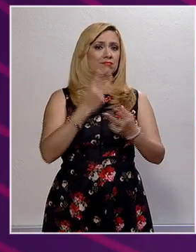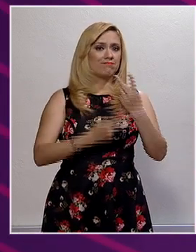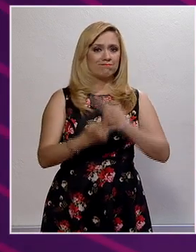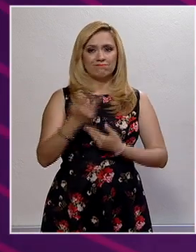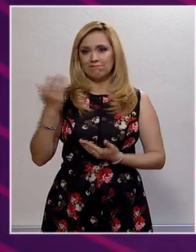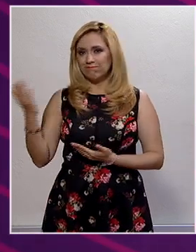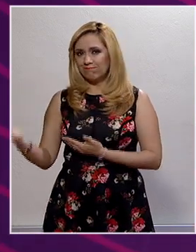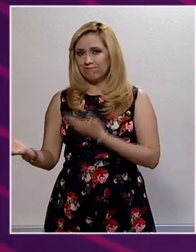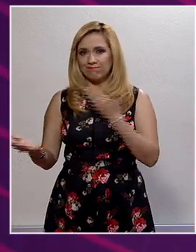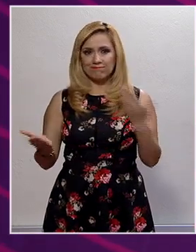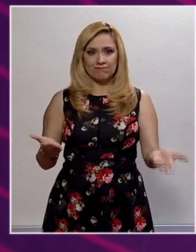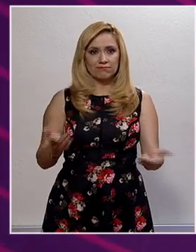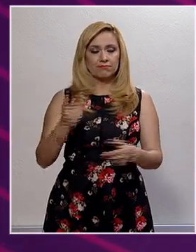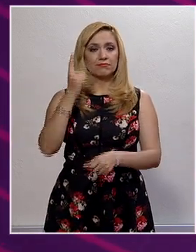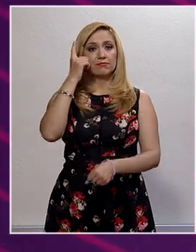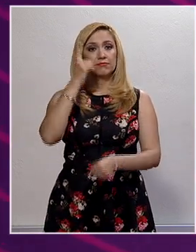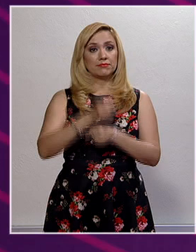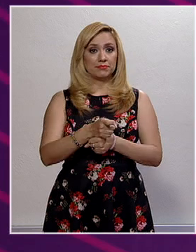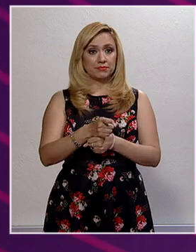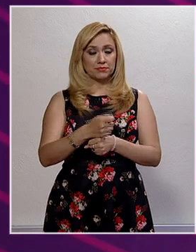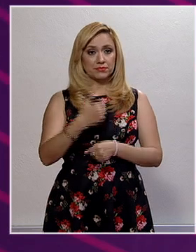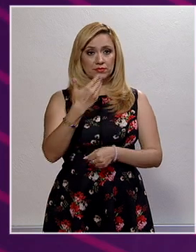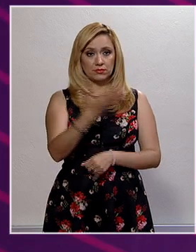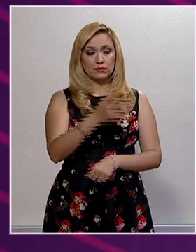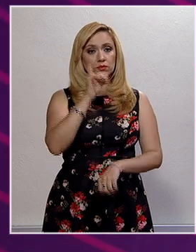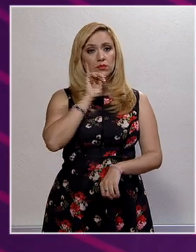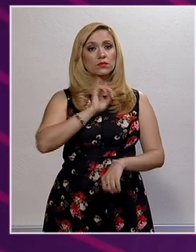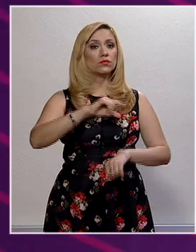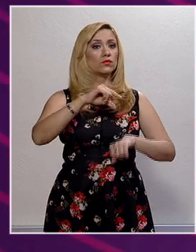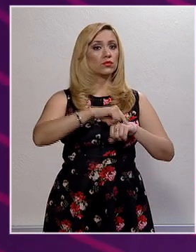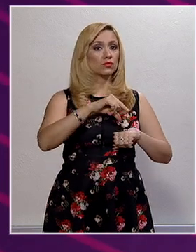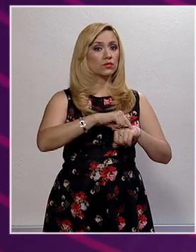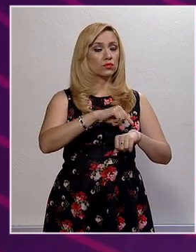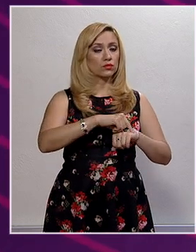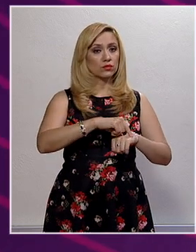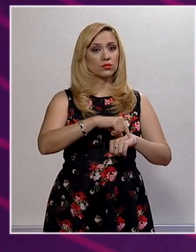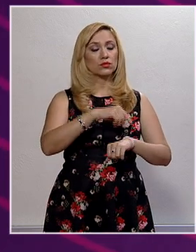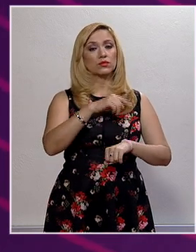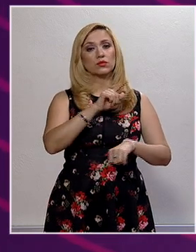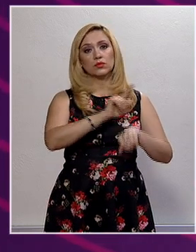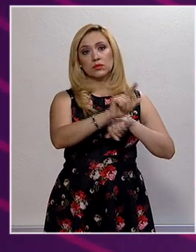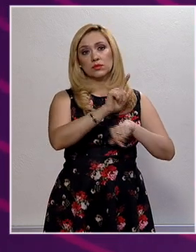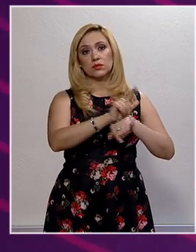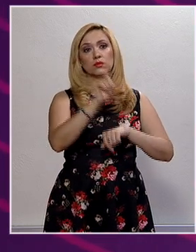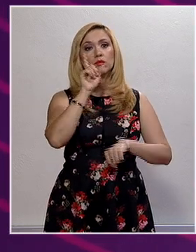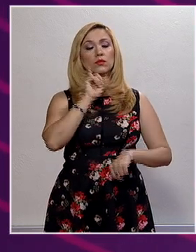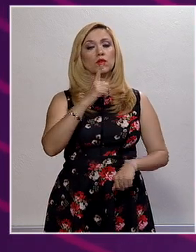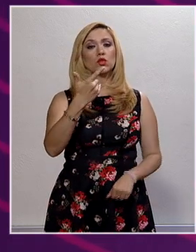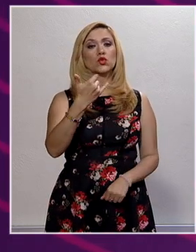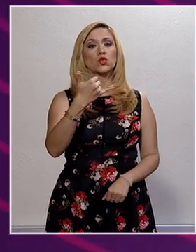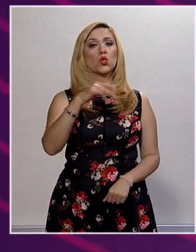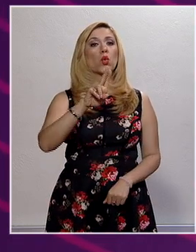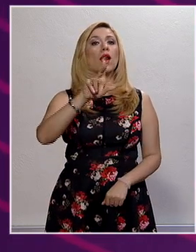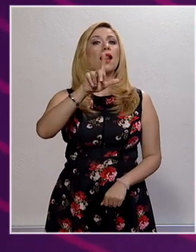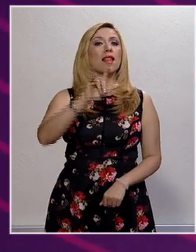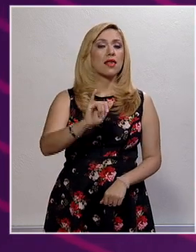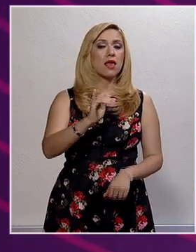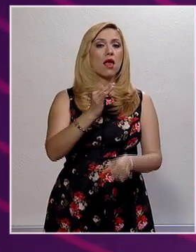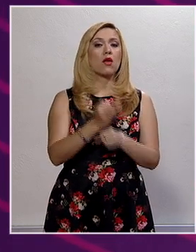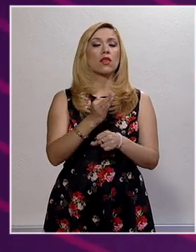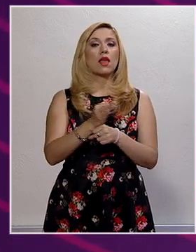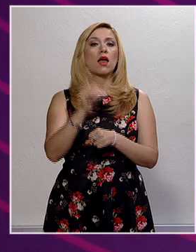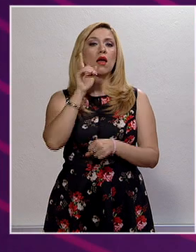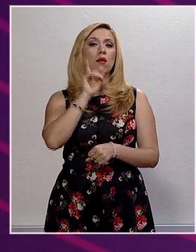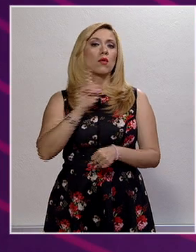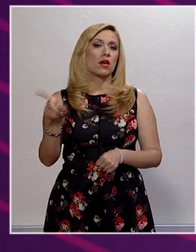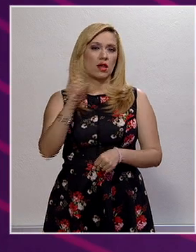bienvenida. En primer lugar, presento a la doctora estadounidense guatemalteca Yulí Dayan Recinos, quien actualmente es asesora